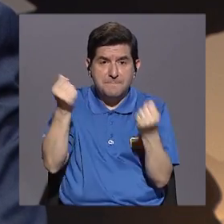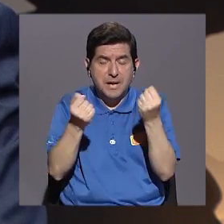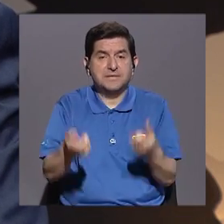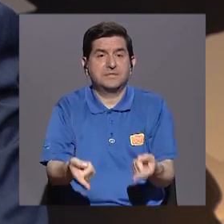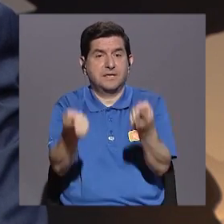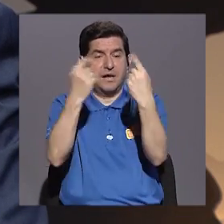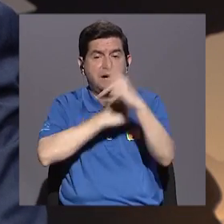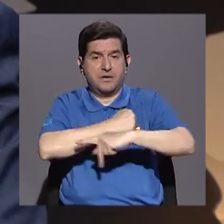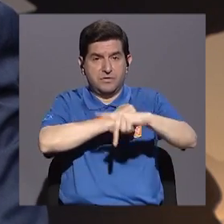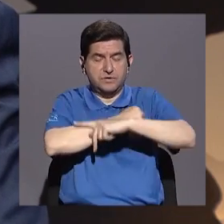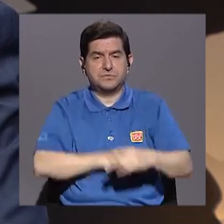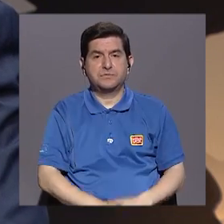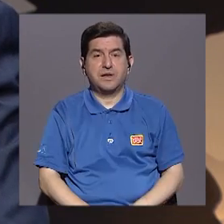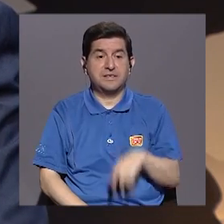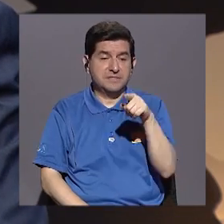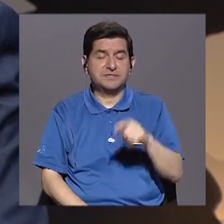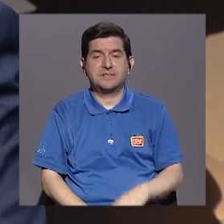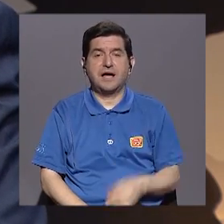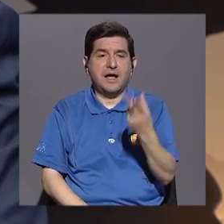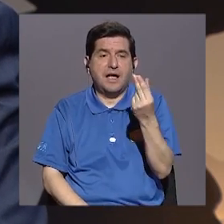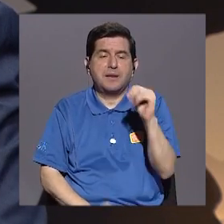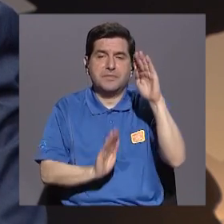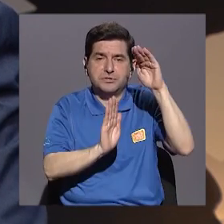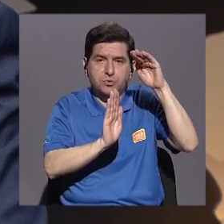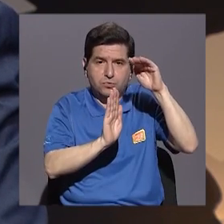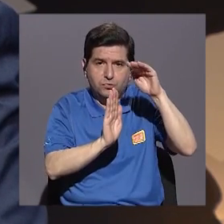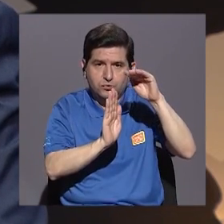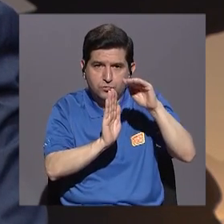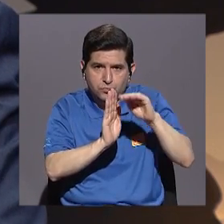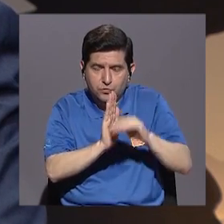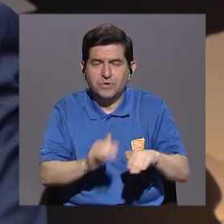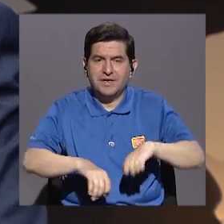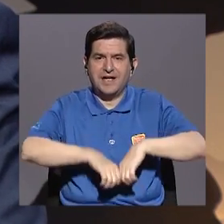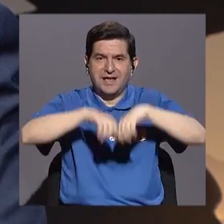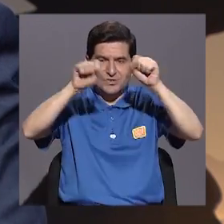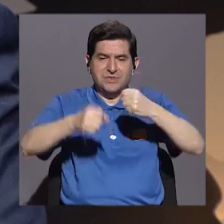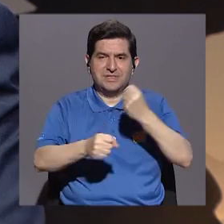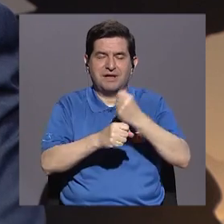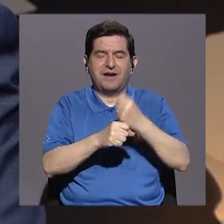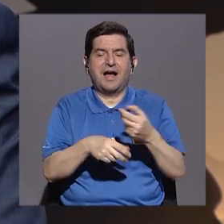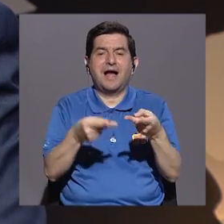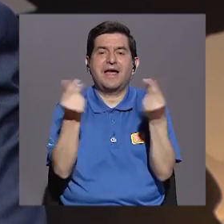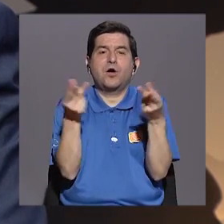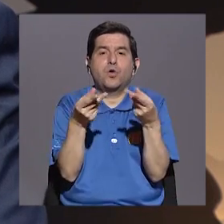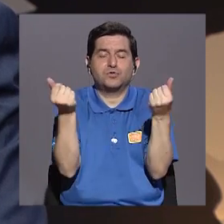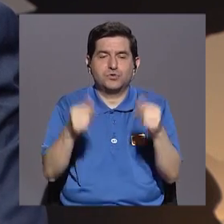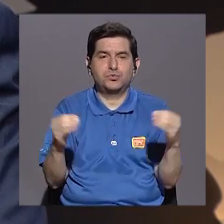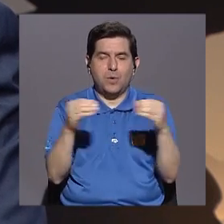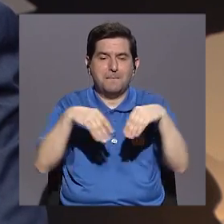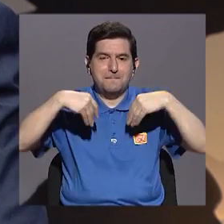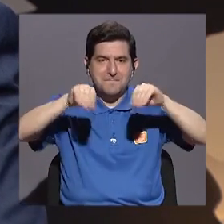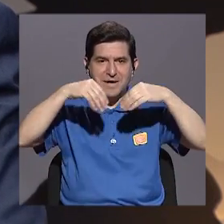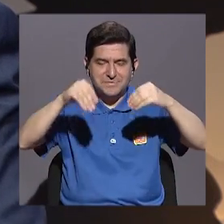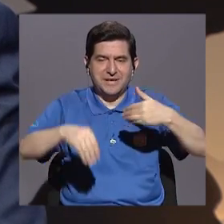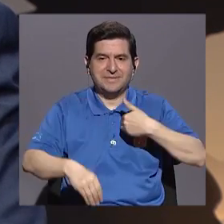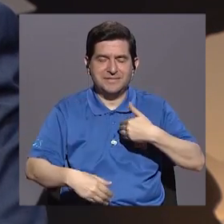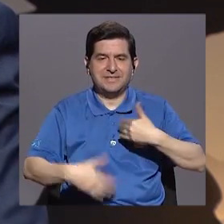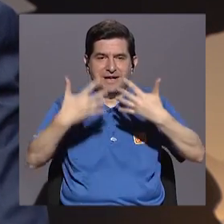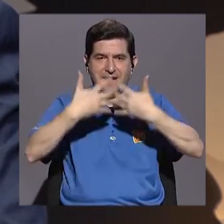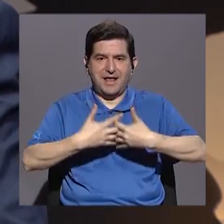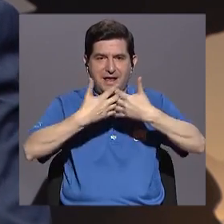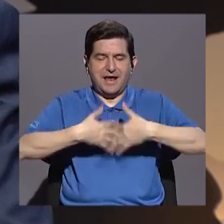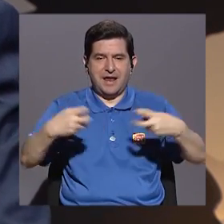ingresan al país las tarifas tienden a disminuir porque es un sistema que se trabaja el costo entre más ventas tengan las empresas